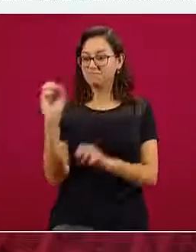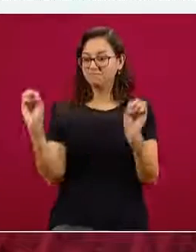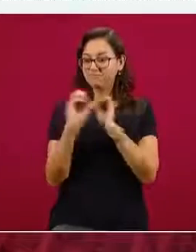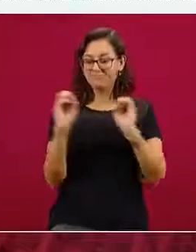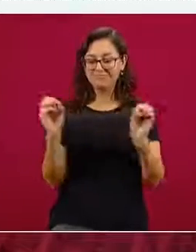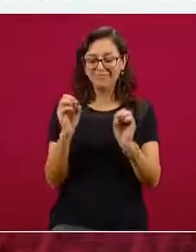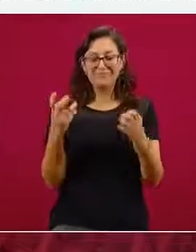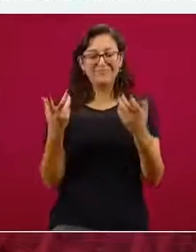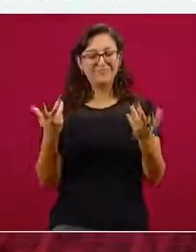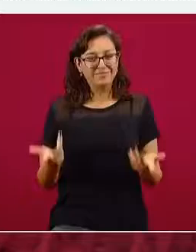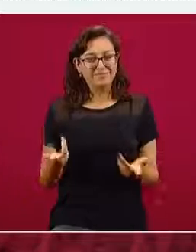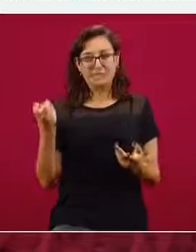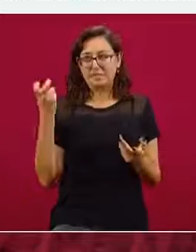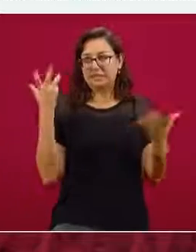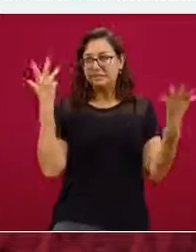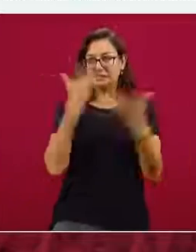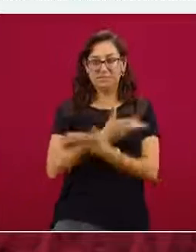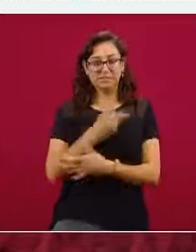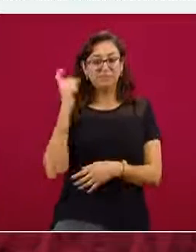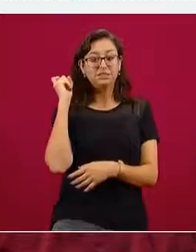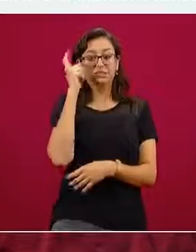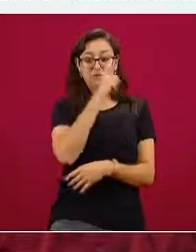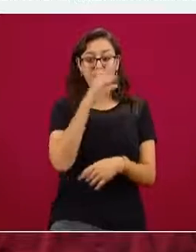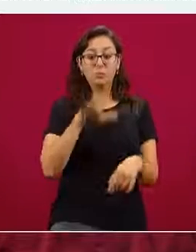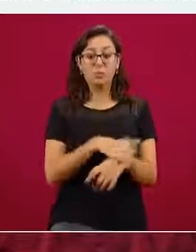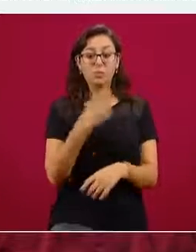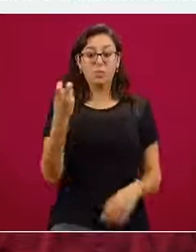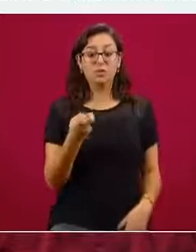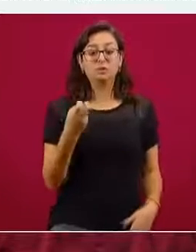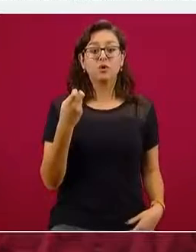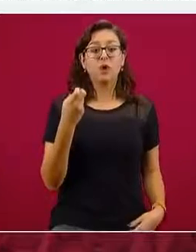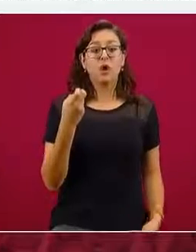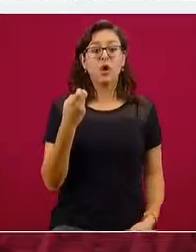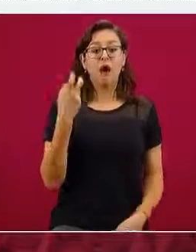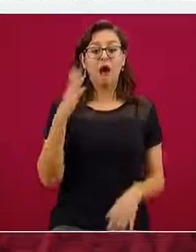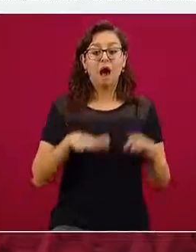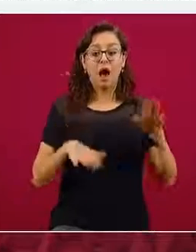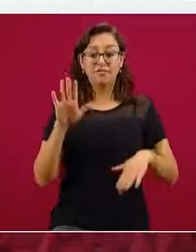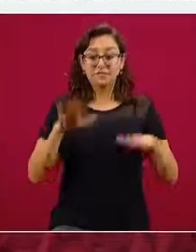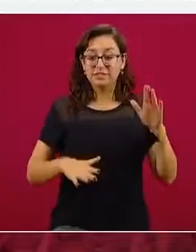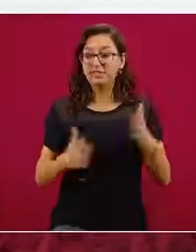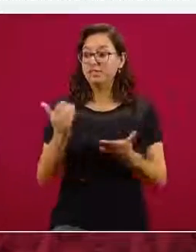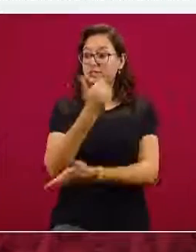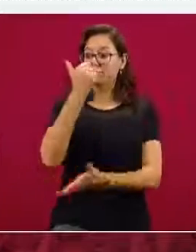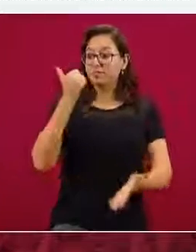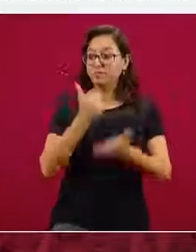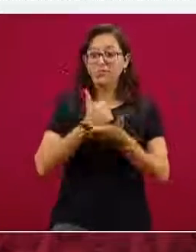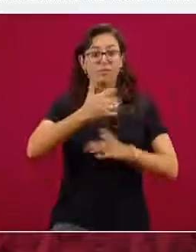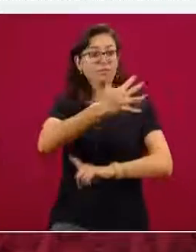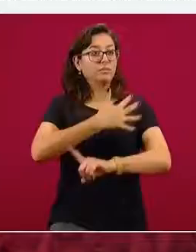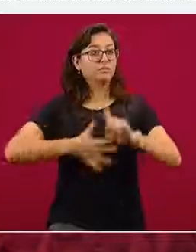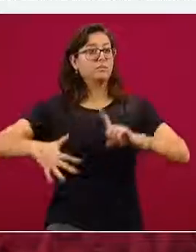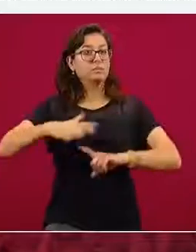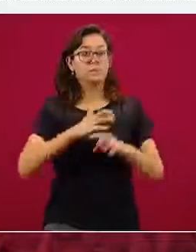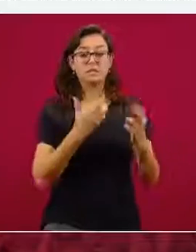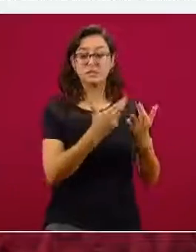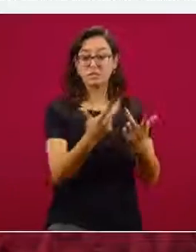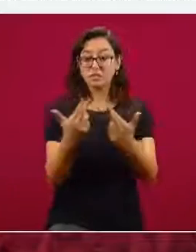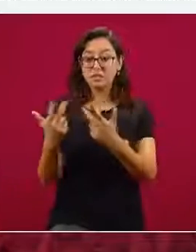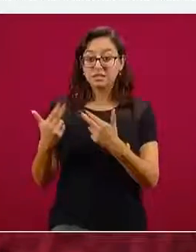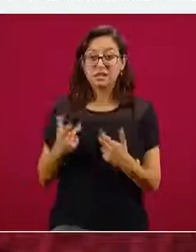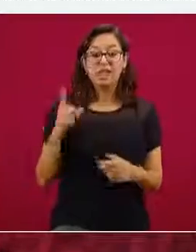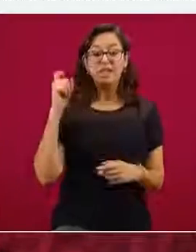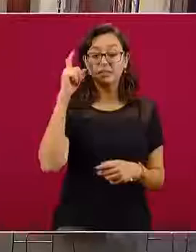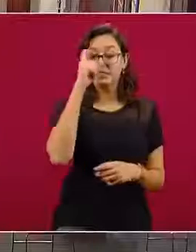datos, ahí podemos ver por qué la infraestructura de nuestras ciudades está en tan malas condiciones y la poca factibilidad